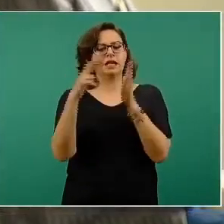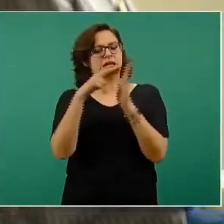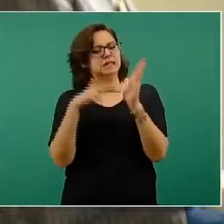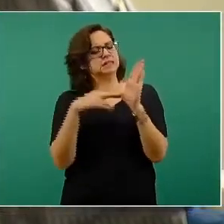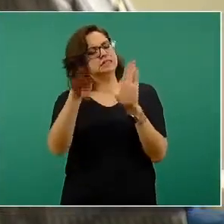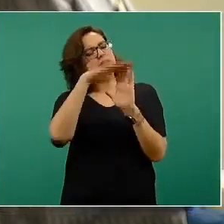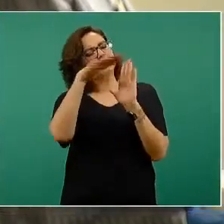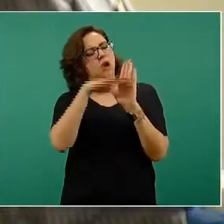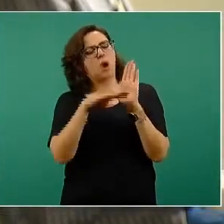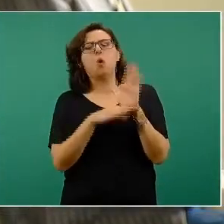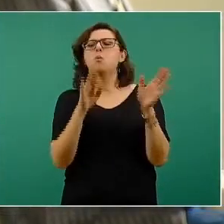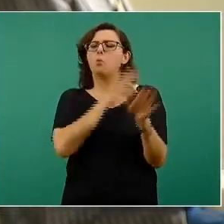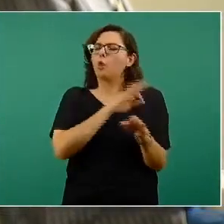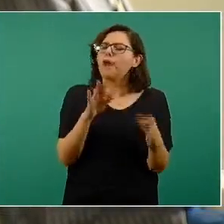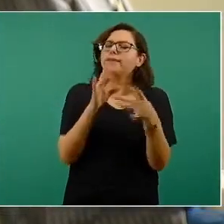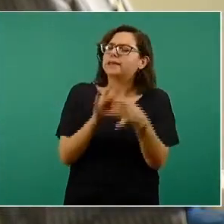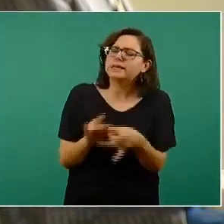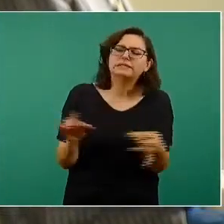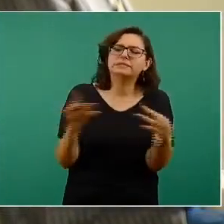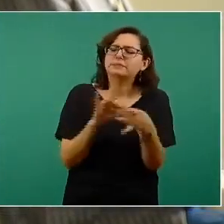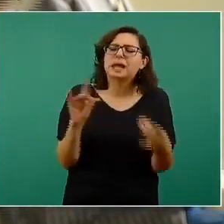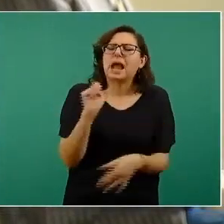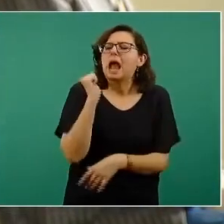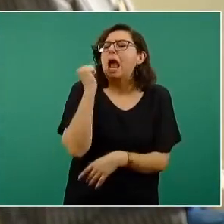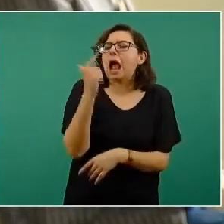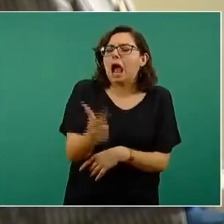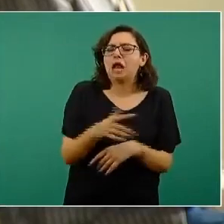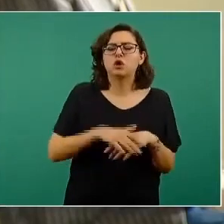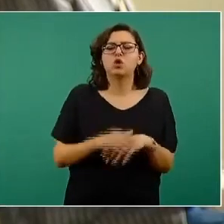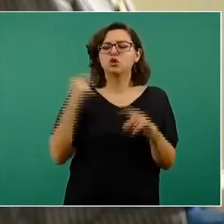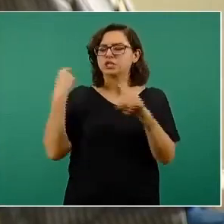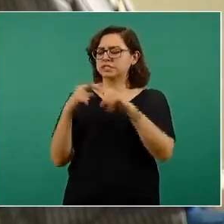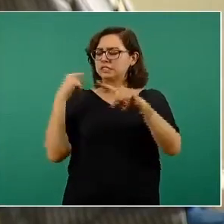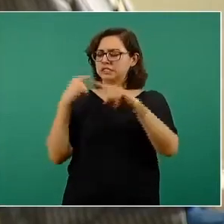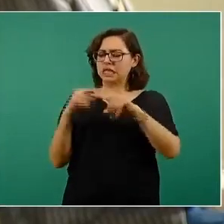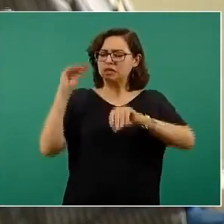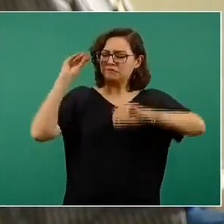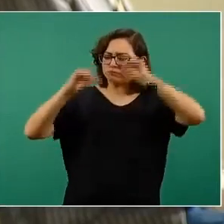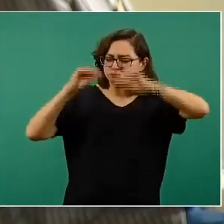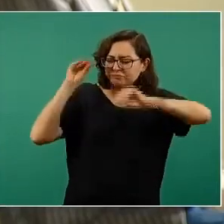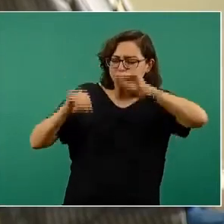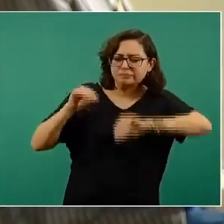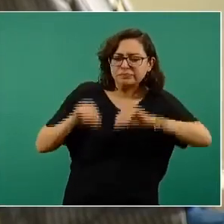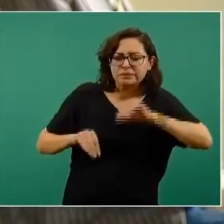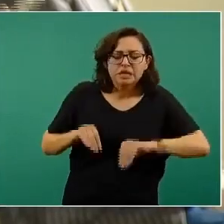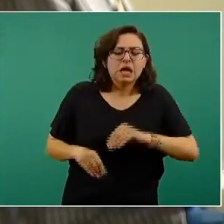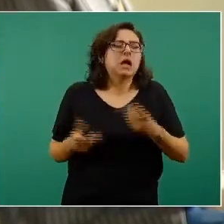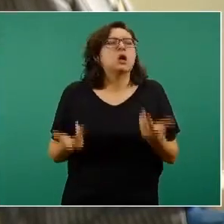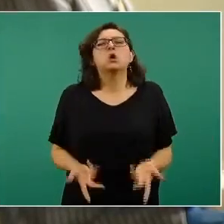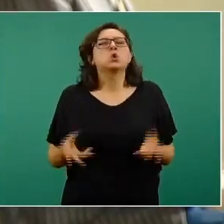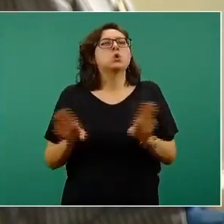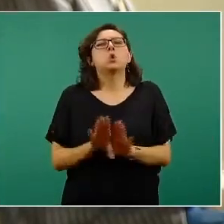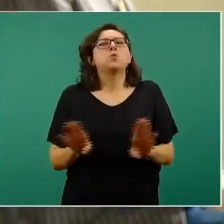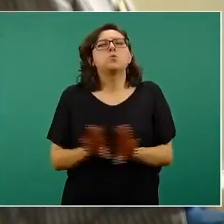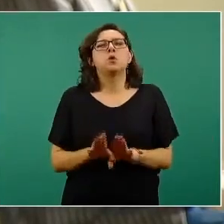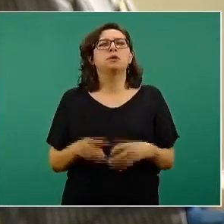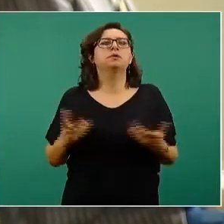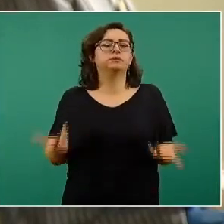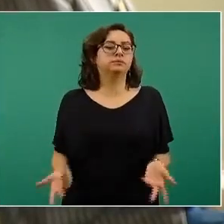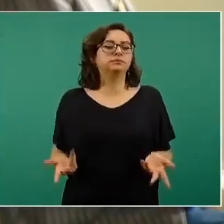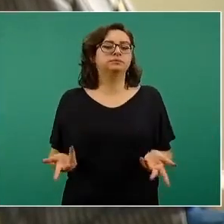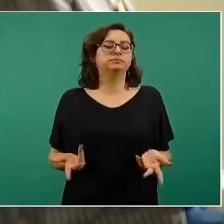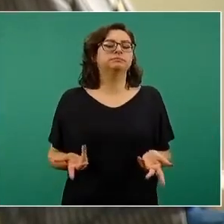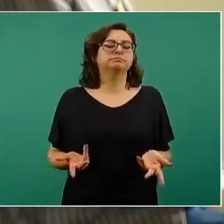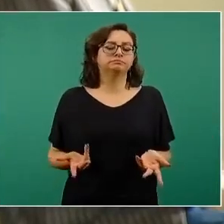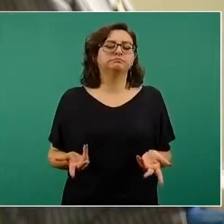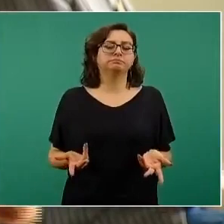de en qué consistirá? ¿Quiénes han participado en el último de los casos? ¿Quién esto, obviamente, y se va a entender